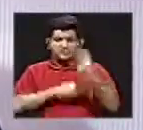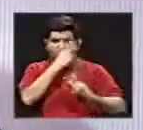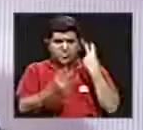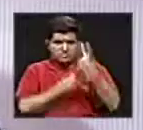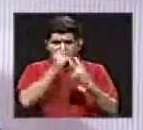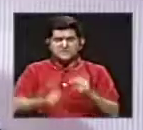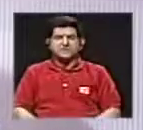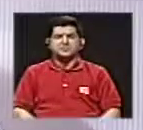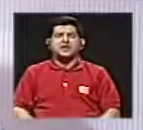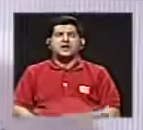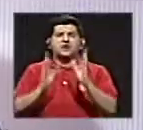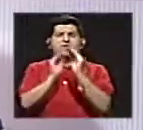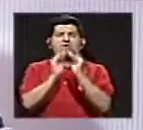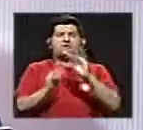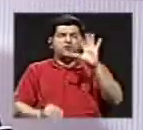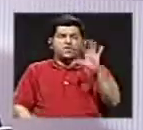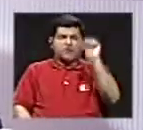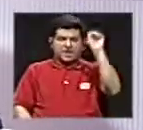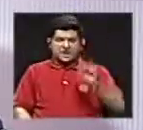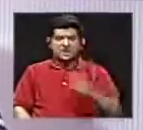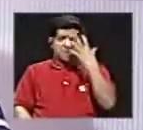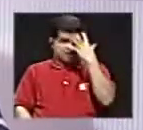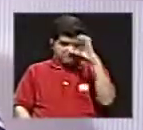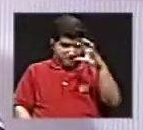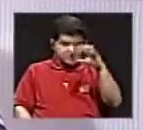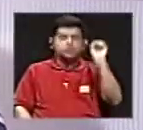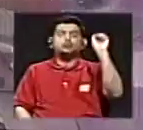la página del Foro Caribe Sur. En Facebook.